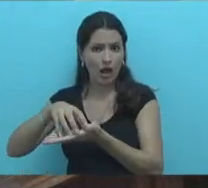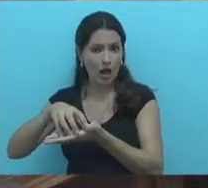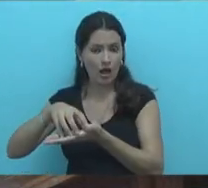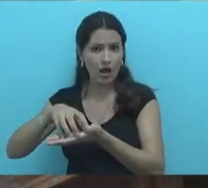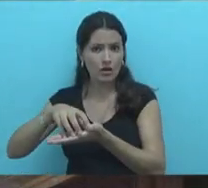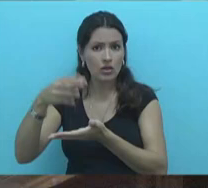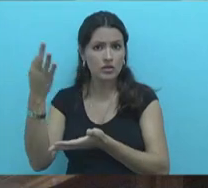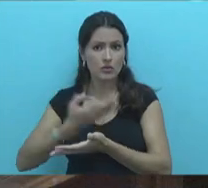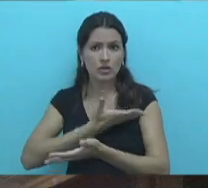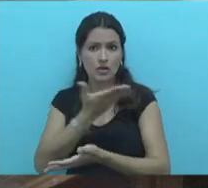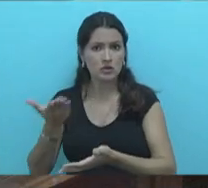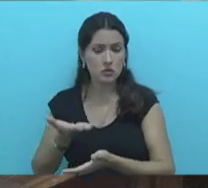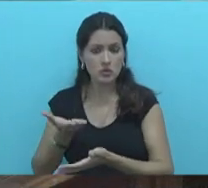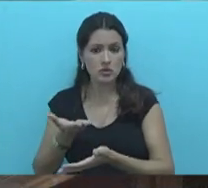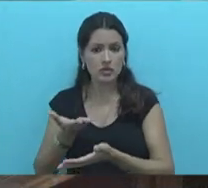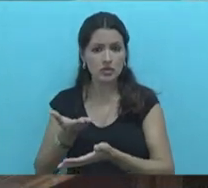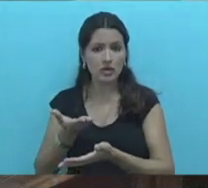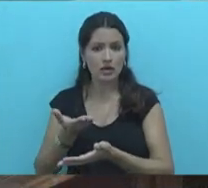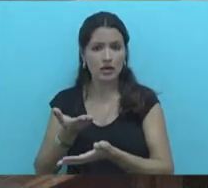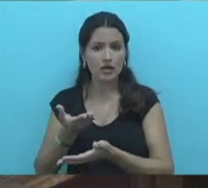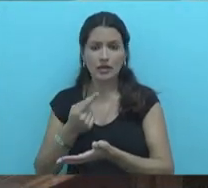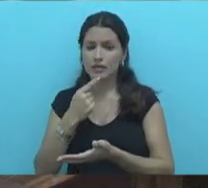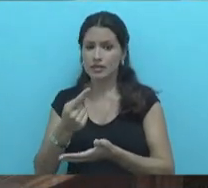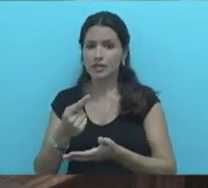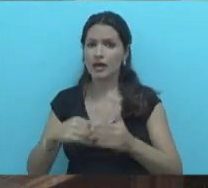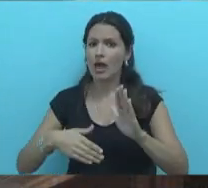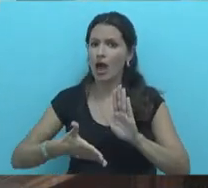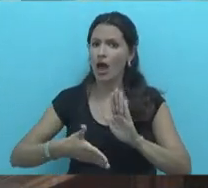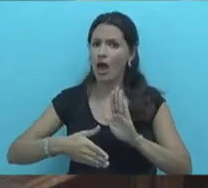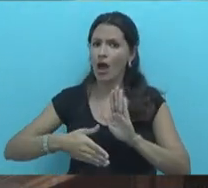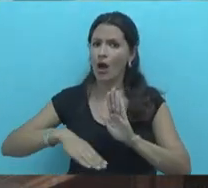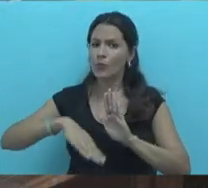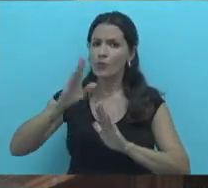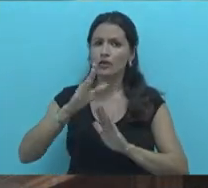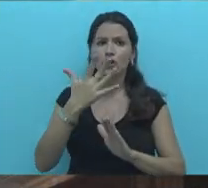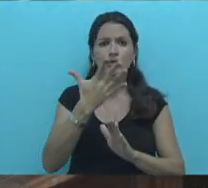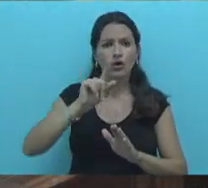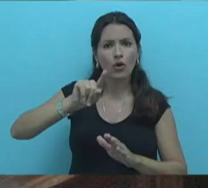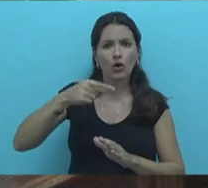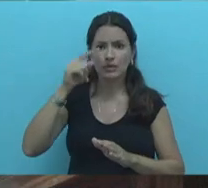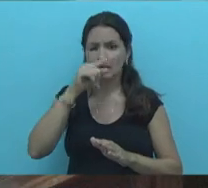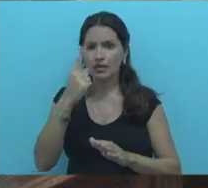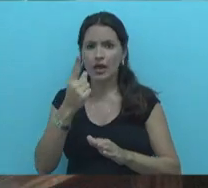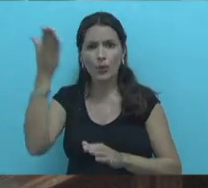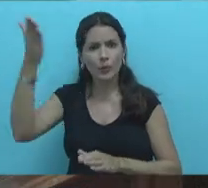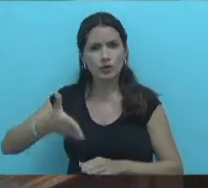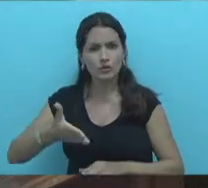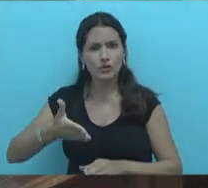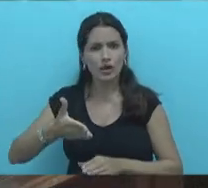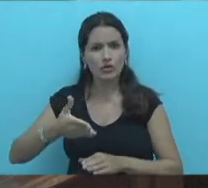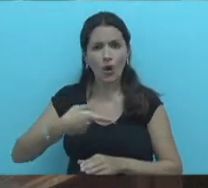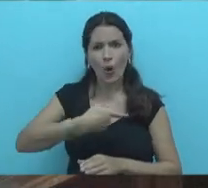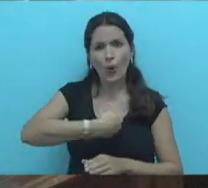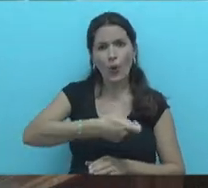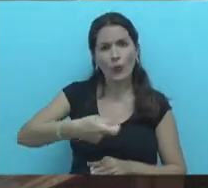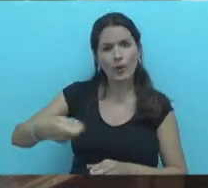Nación, que declaró la inconstitucionalidad del aumento del 5,71% que recibieron los jubilados